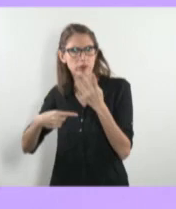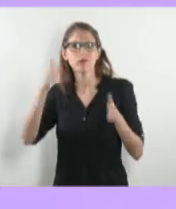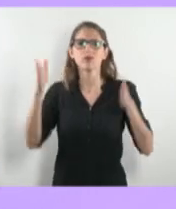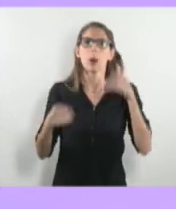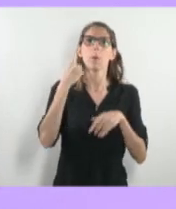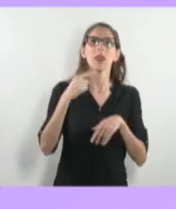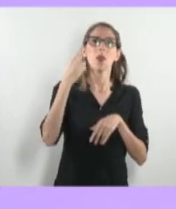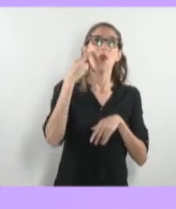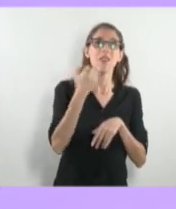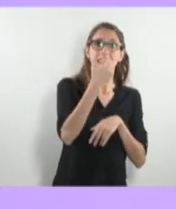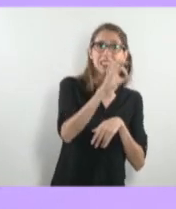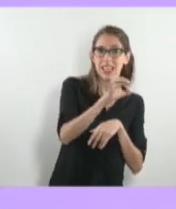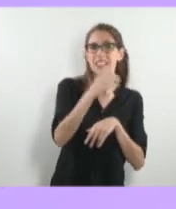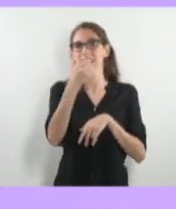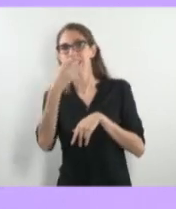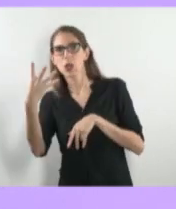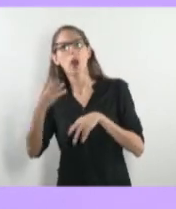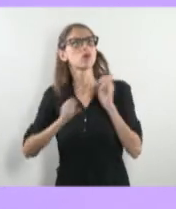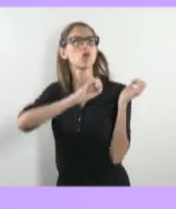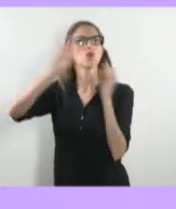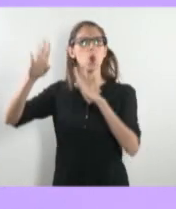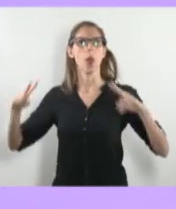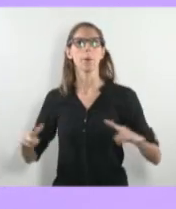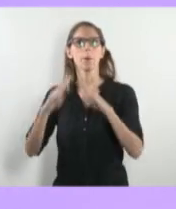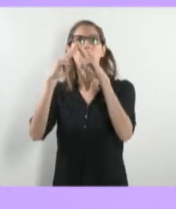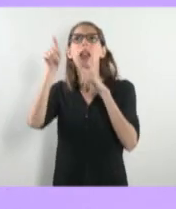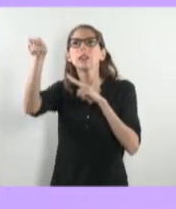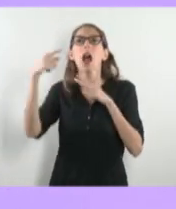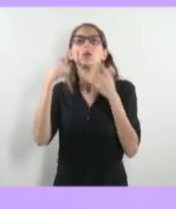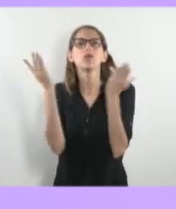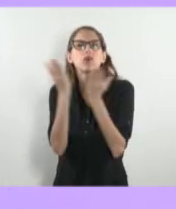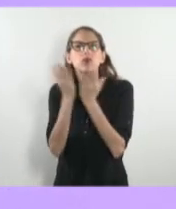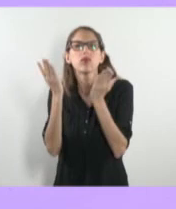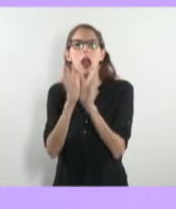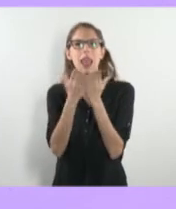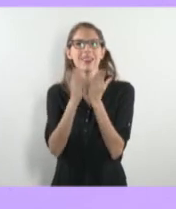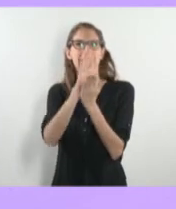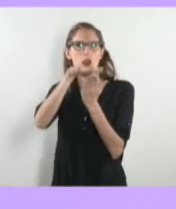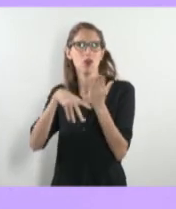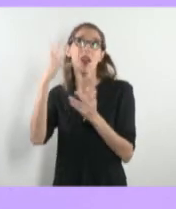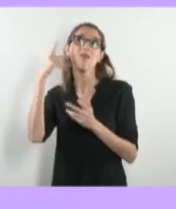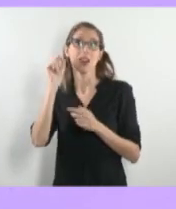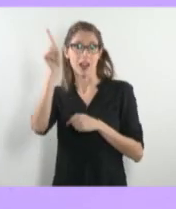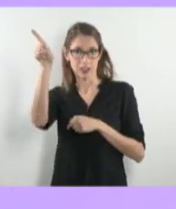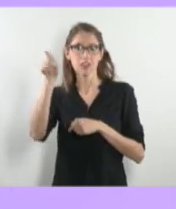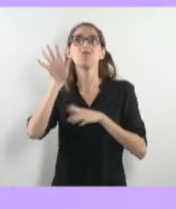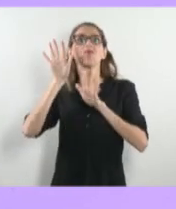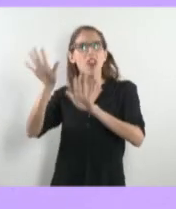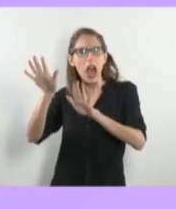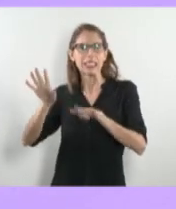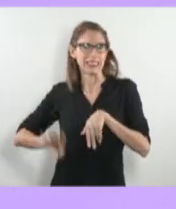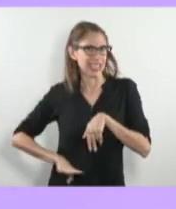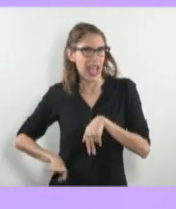y 1964 se instala en París, donde estudió literatura francesa en la Sorbona. En Francia pasó hambre,